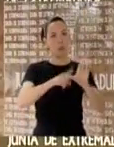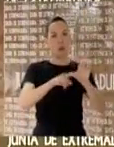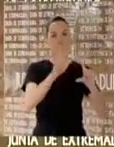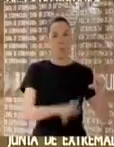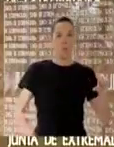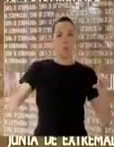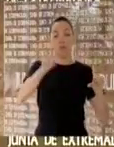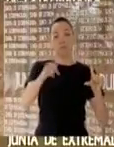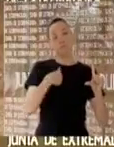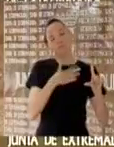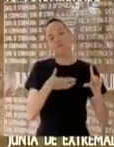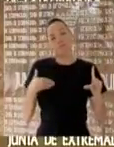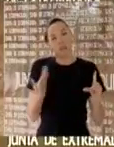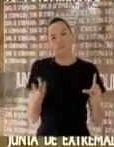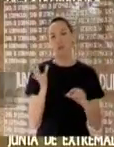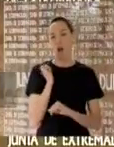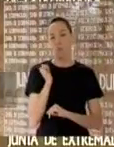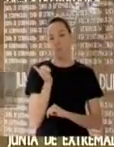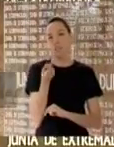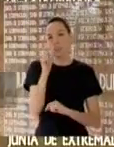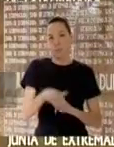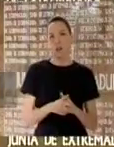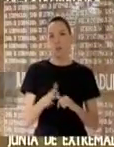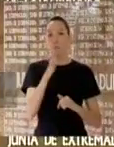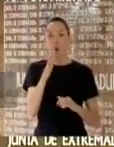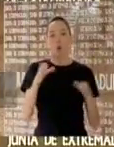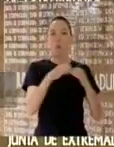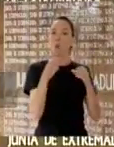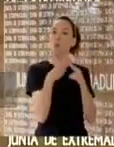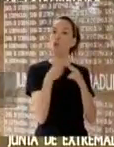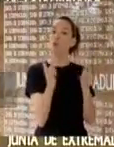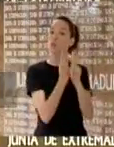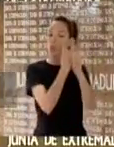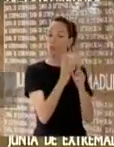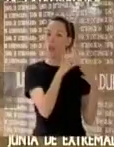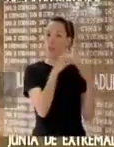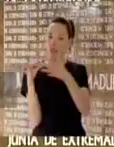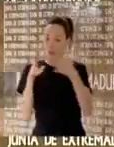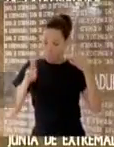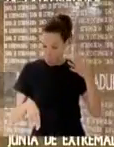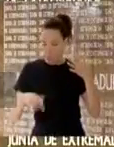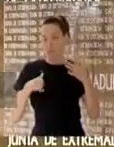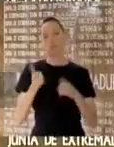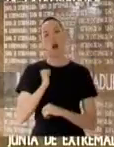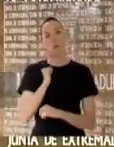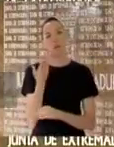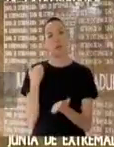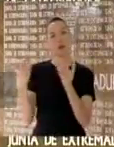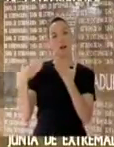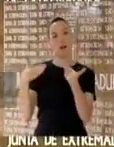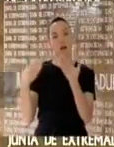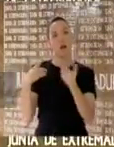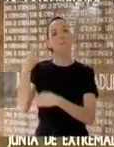quería hacerlo y no quería desaprovechar la ocasión de hacerlo como líder de la oposición para visitar y poder conversar con